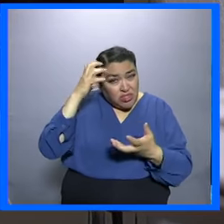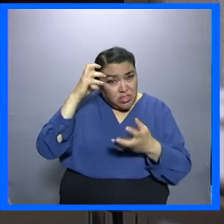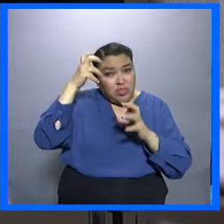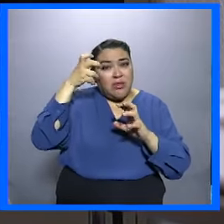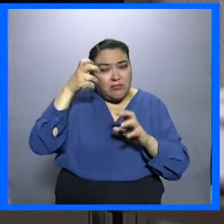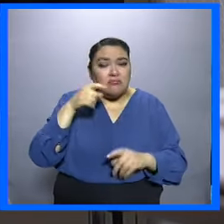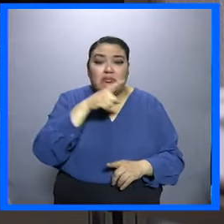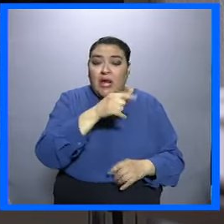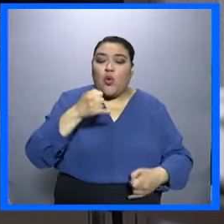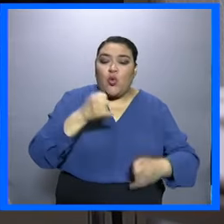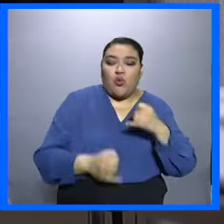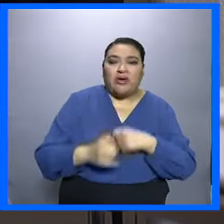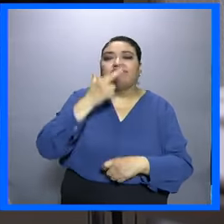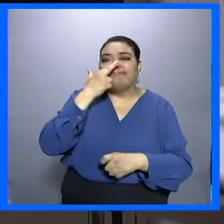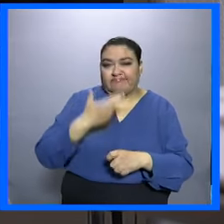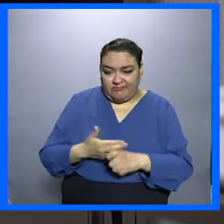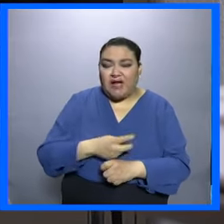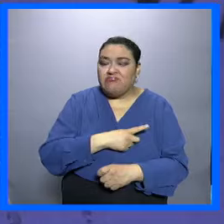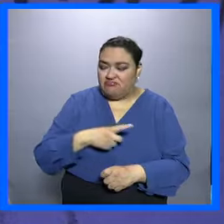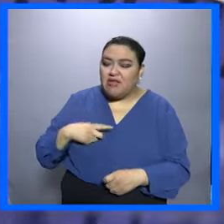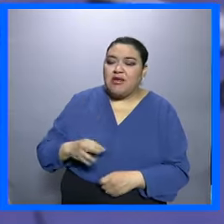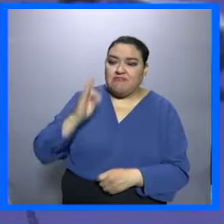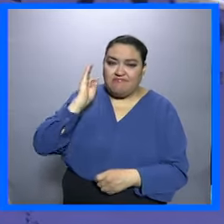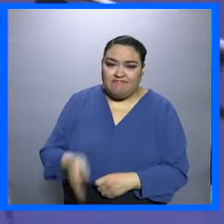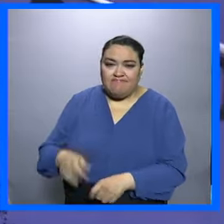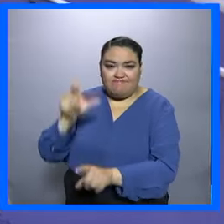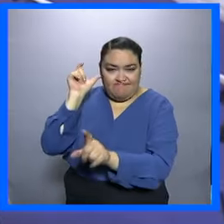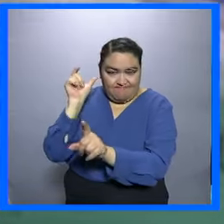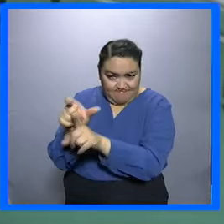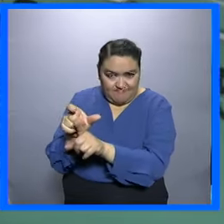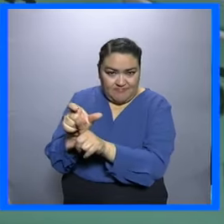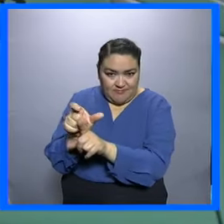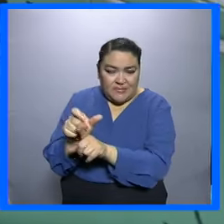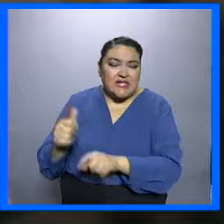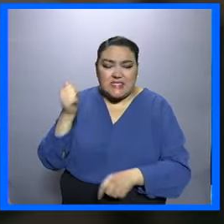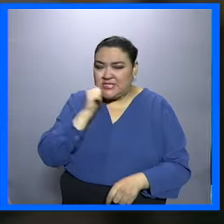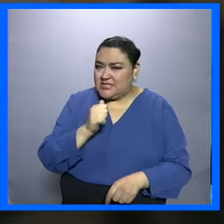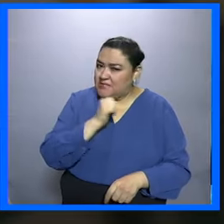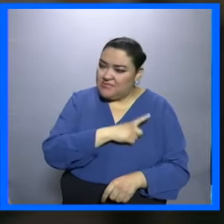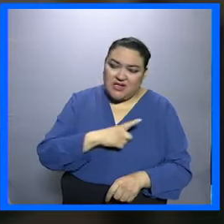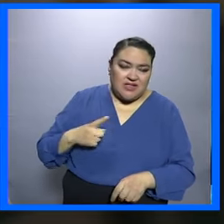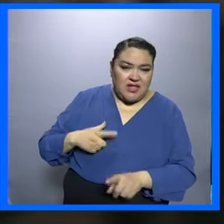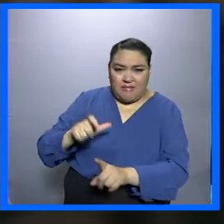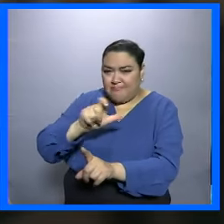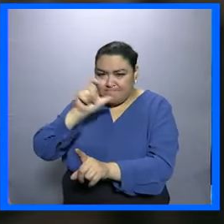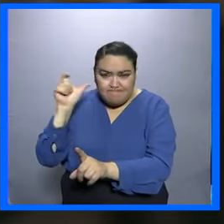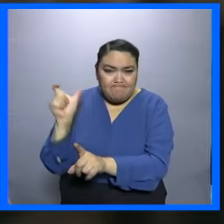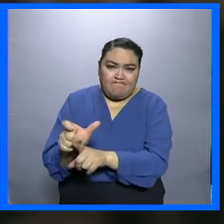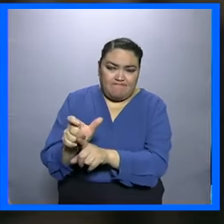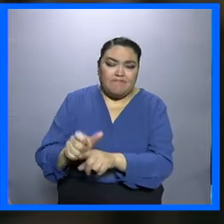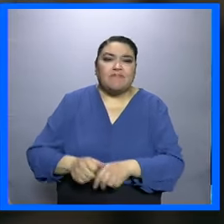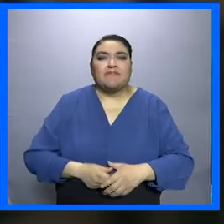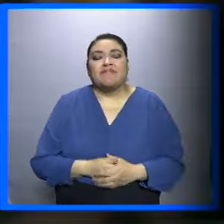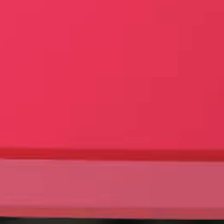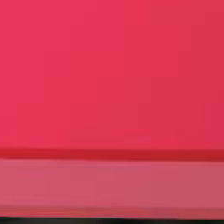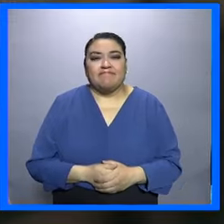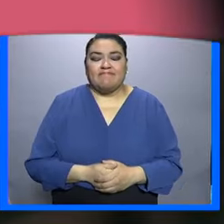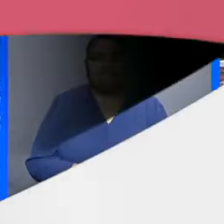que los jueces deben conceder en el juicio de amparo la suspensión de oficio y la protección inmediata de la víctima.